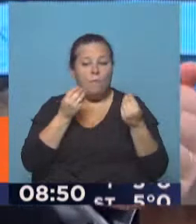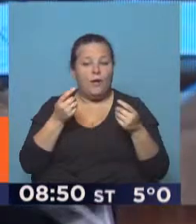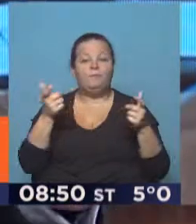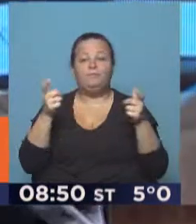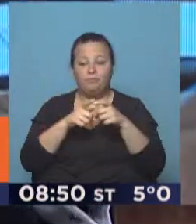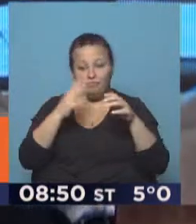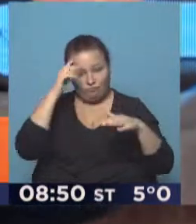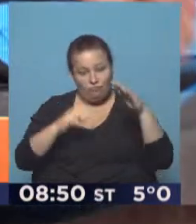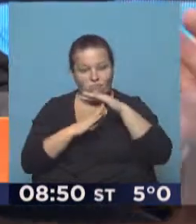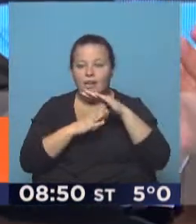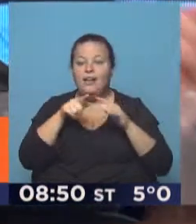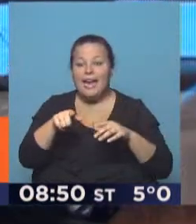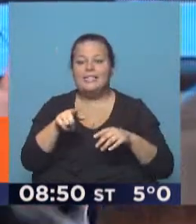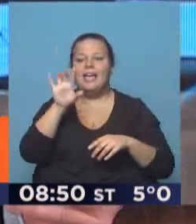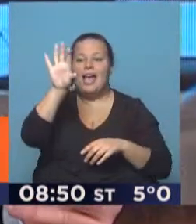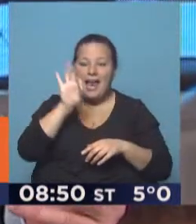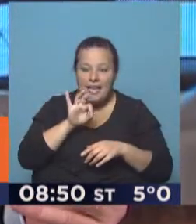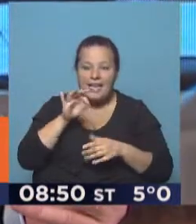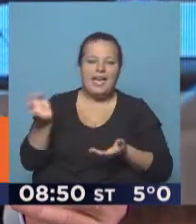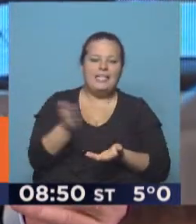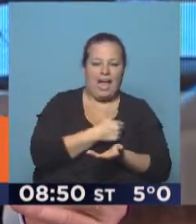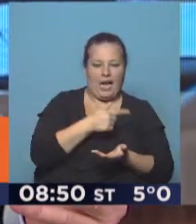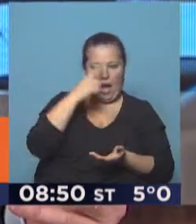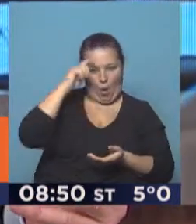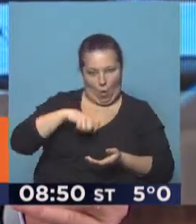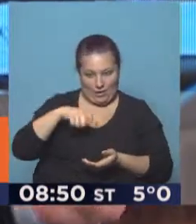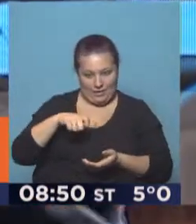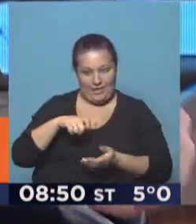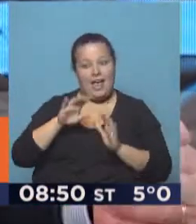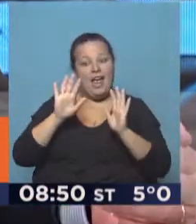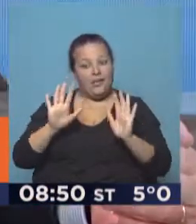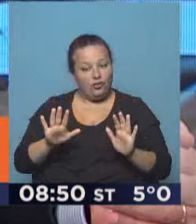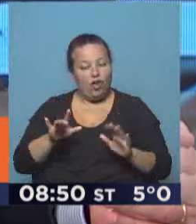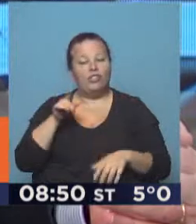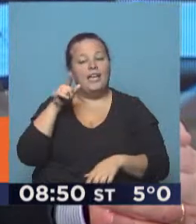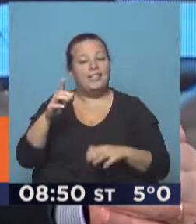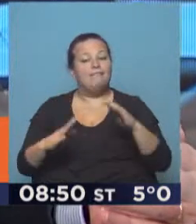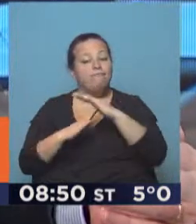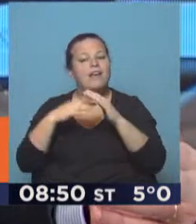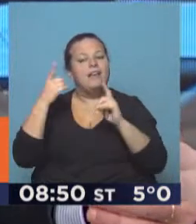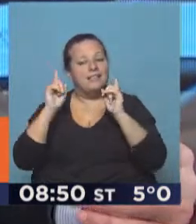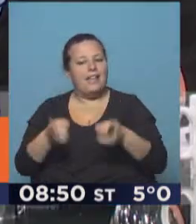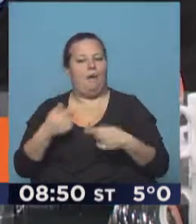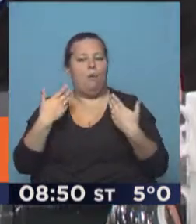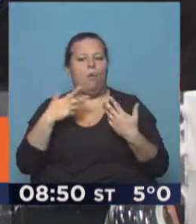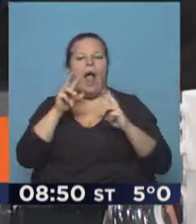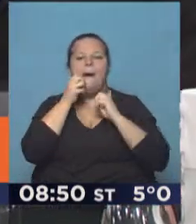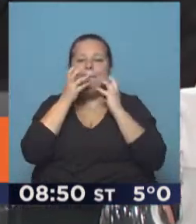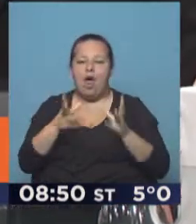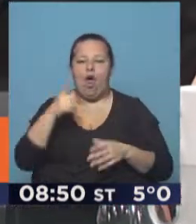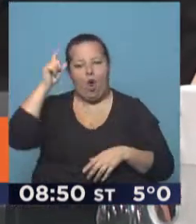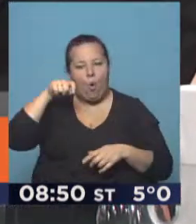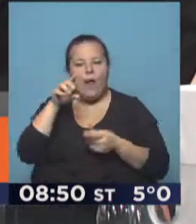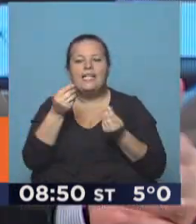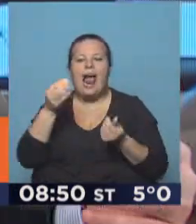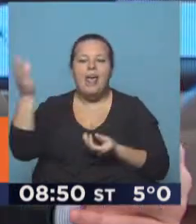la Magistratura es el organismo que nombra y remueve jueces. Entonces, es el organismo que también permite mejorar la calidad de jueces que